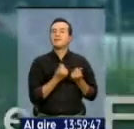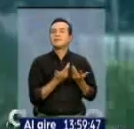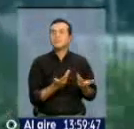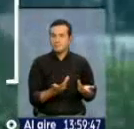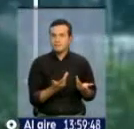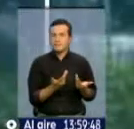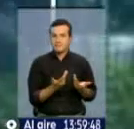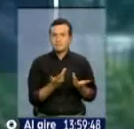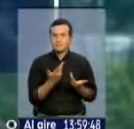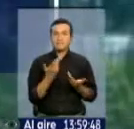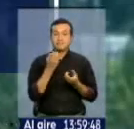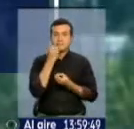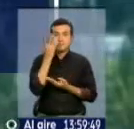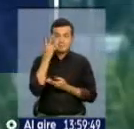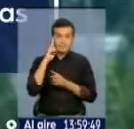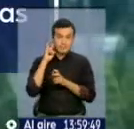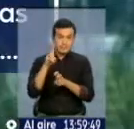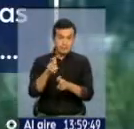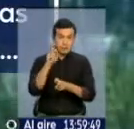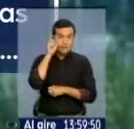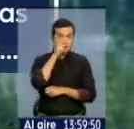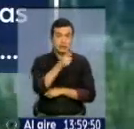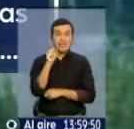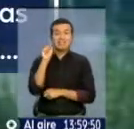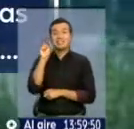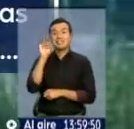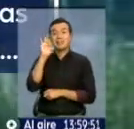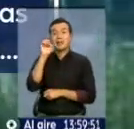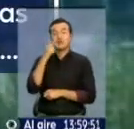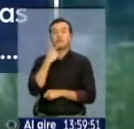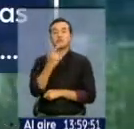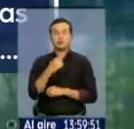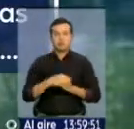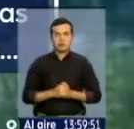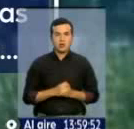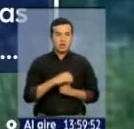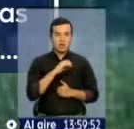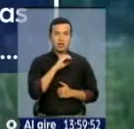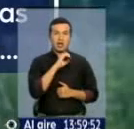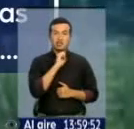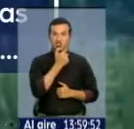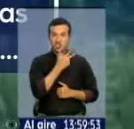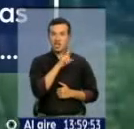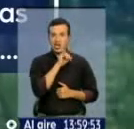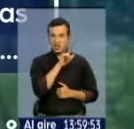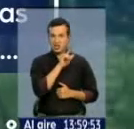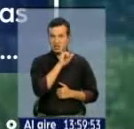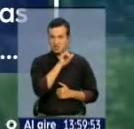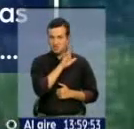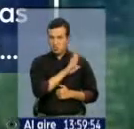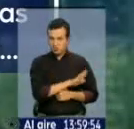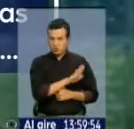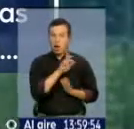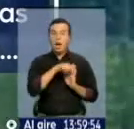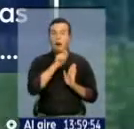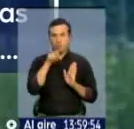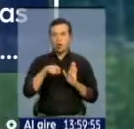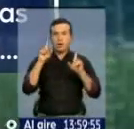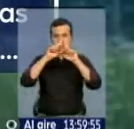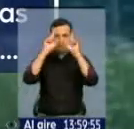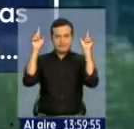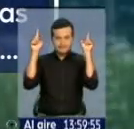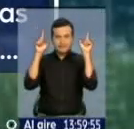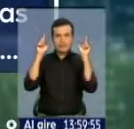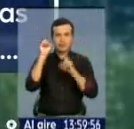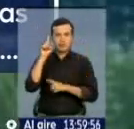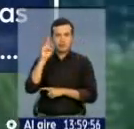de la declaración que reposa en los expedientes de la Fiscalía, Santos expresa: el señor Carlos P.C. fue el abogado por algún tiempo de la empresa. Era